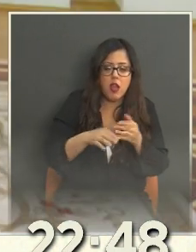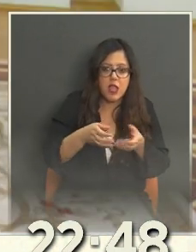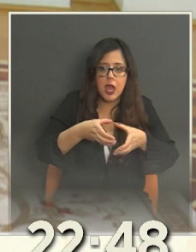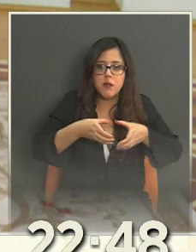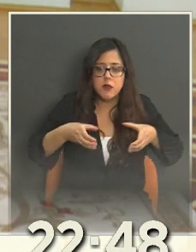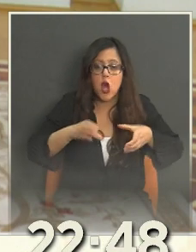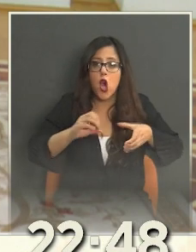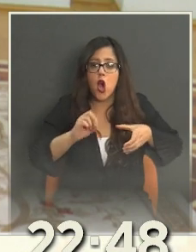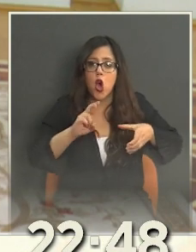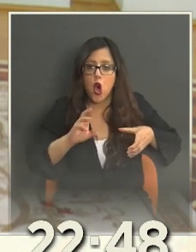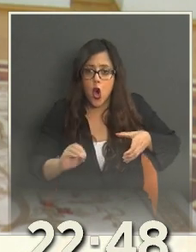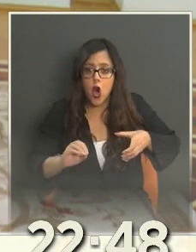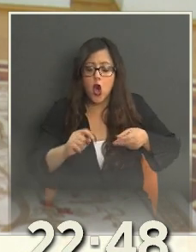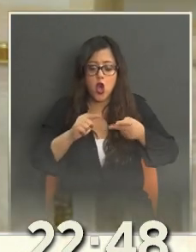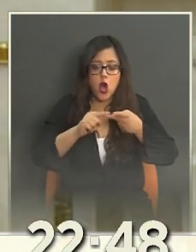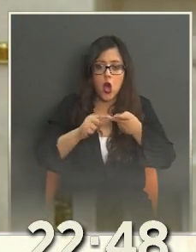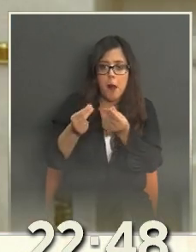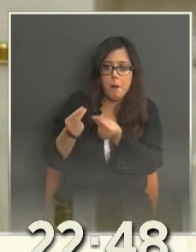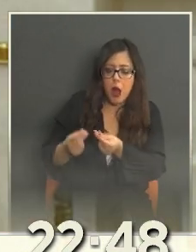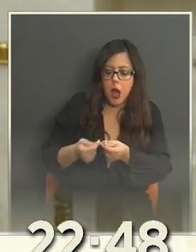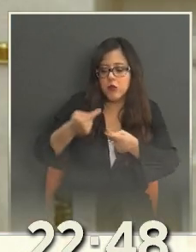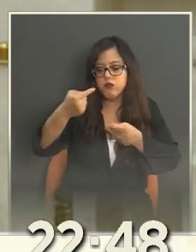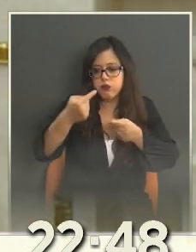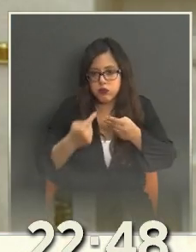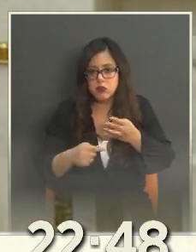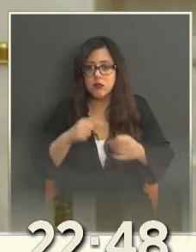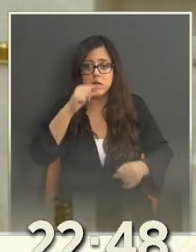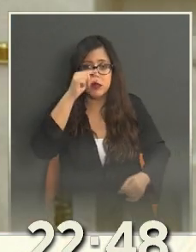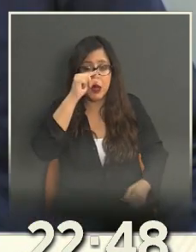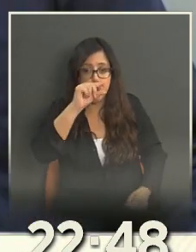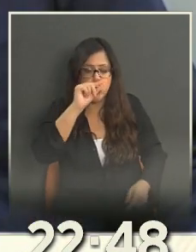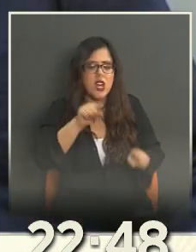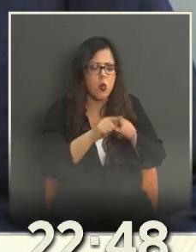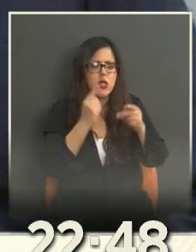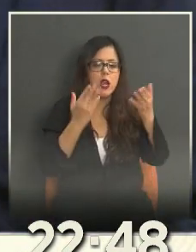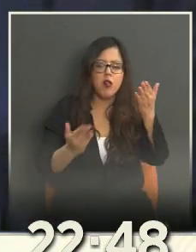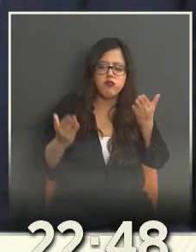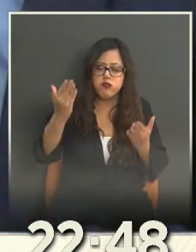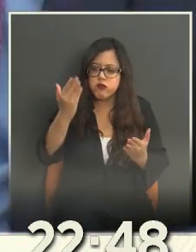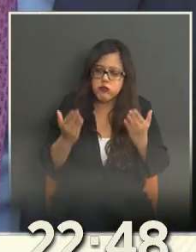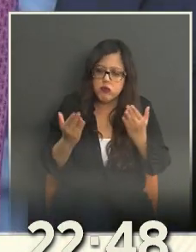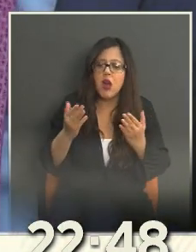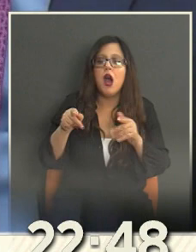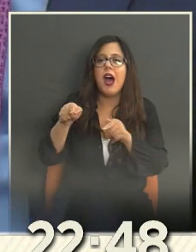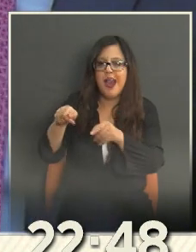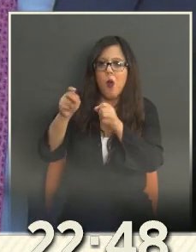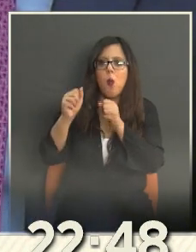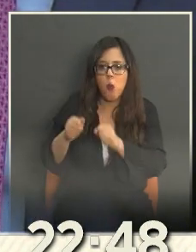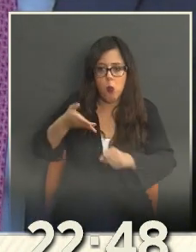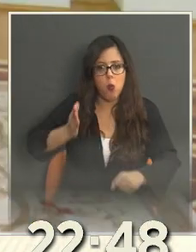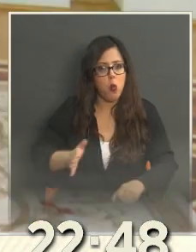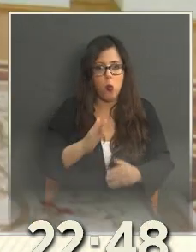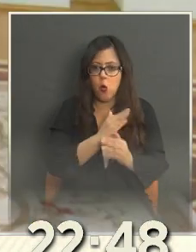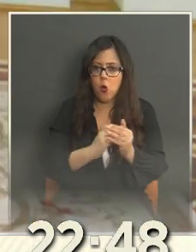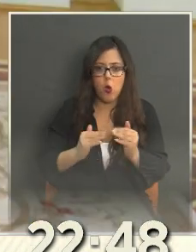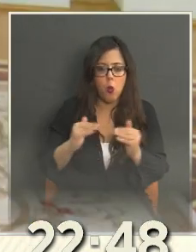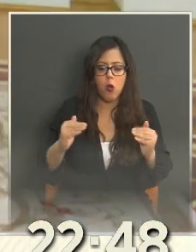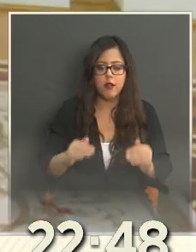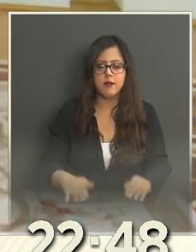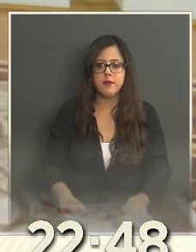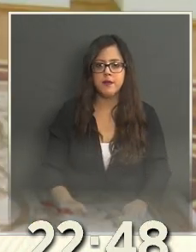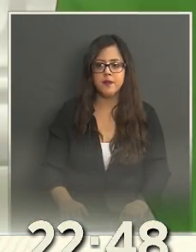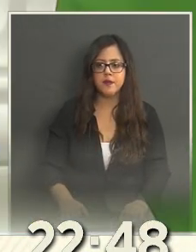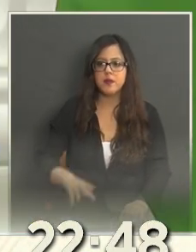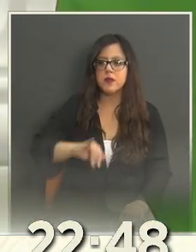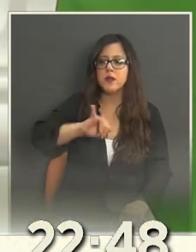etcétera putin ha puesto en la balanza los pro y los contras y ha concluido que está en condiciones de seguir adelante y jorge desde el